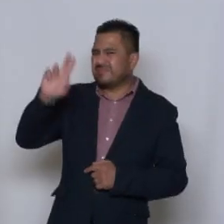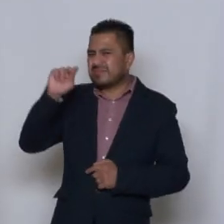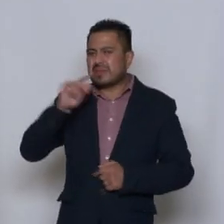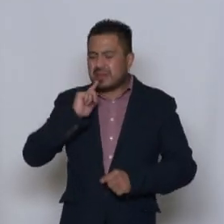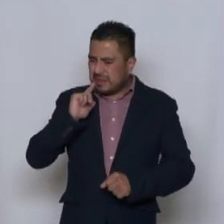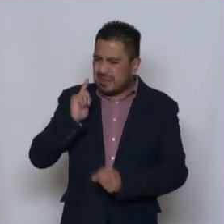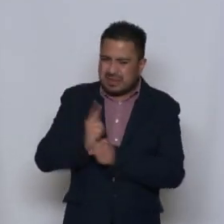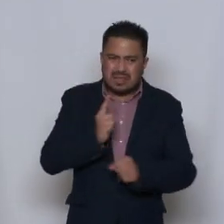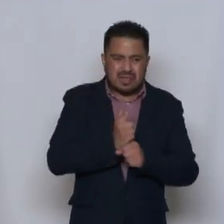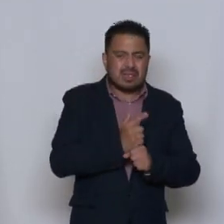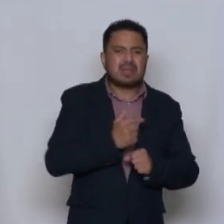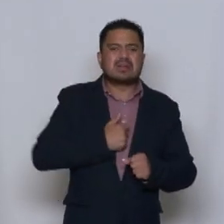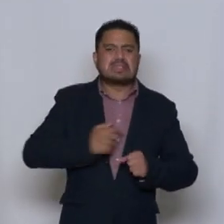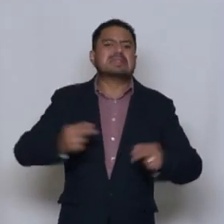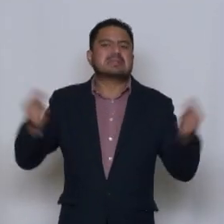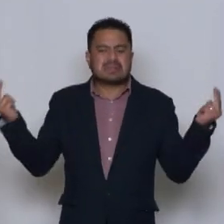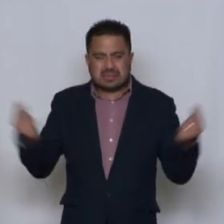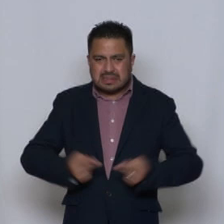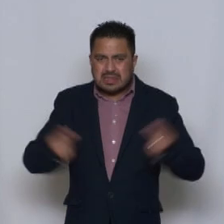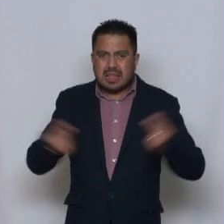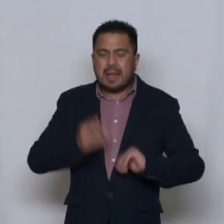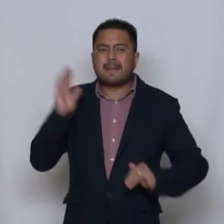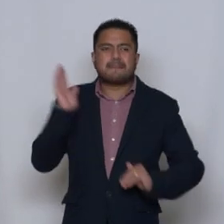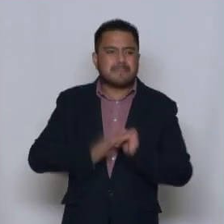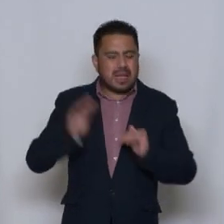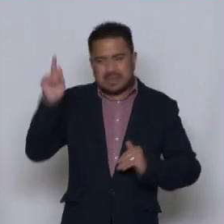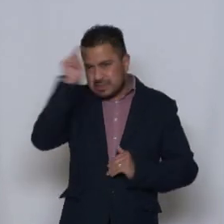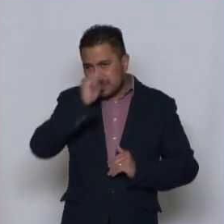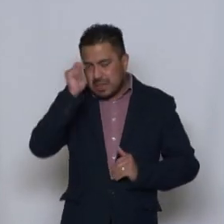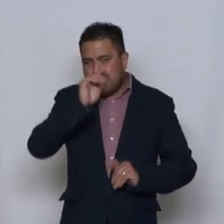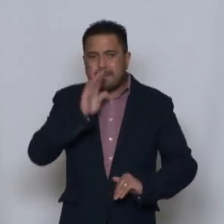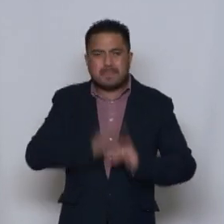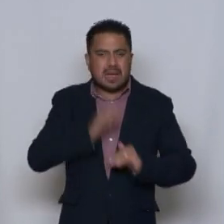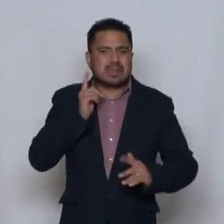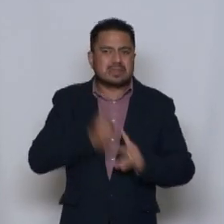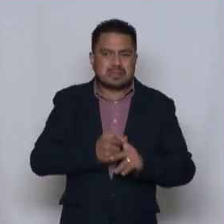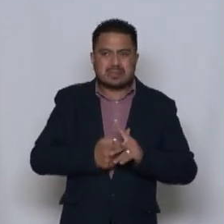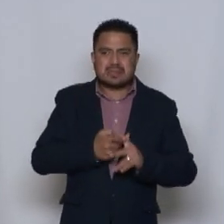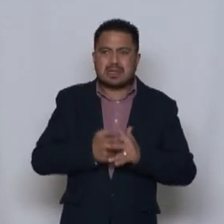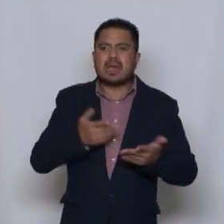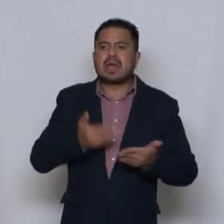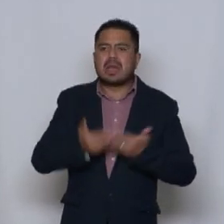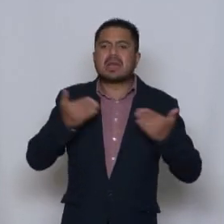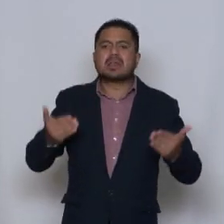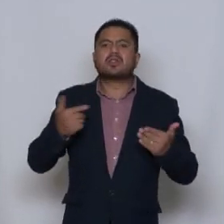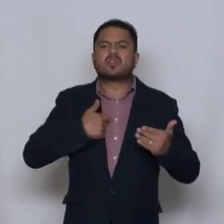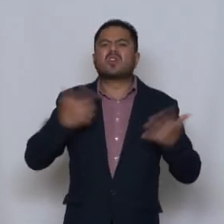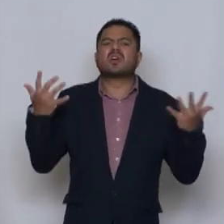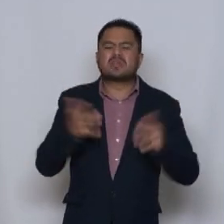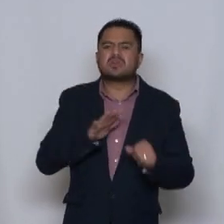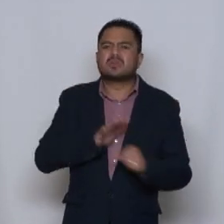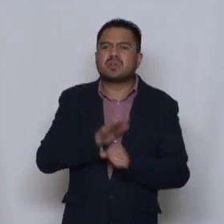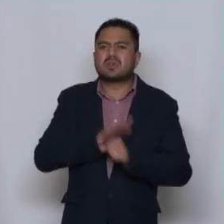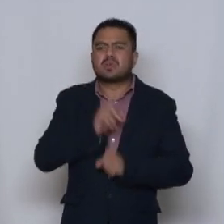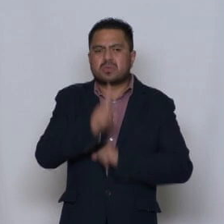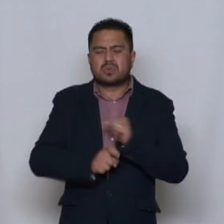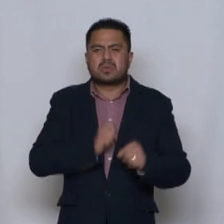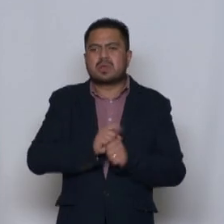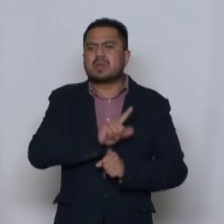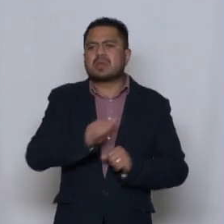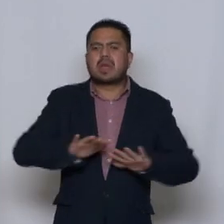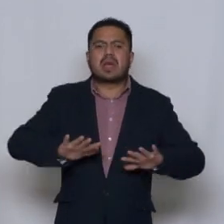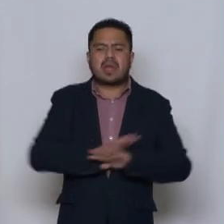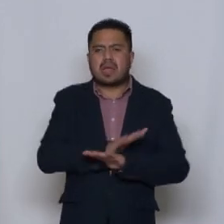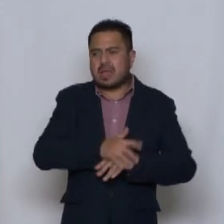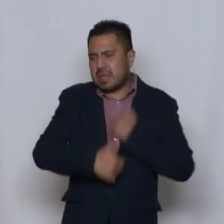vi. Yo necesitaba, digamos, más teoría y más matemáticas. Entonces, lo que hice fue, un año después, cambiarme a la